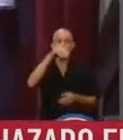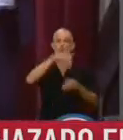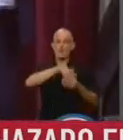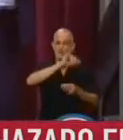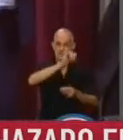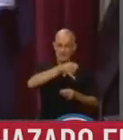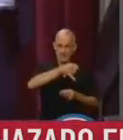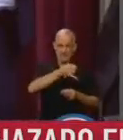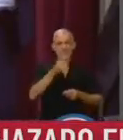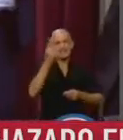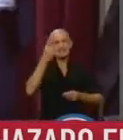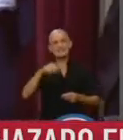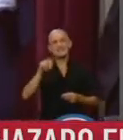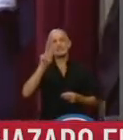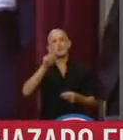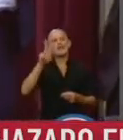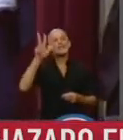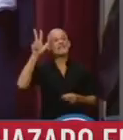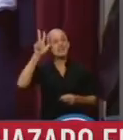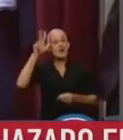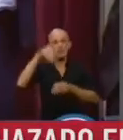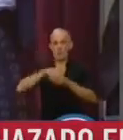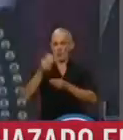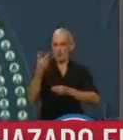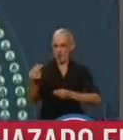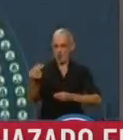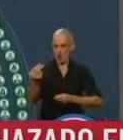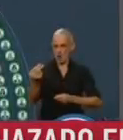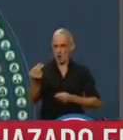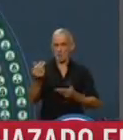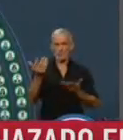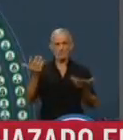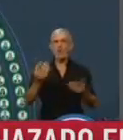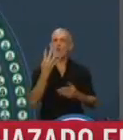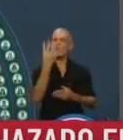¿cómo está? Usted no tiene derecho a enojarse o a calentarse como si estuviera en la cancha.